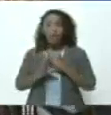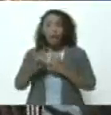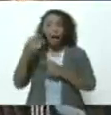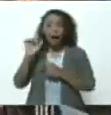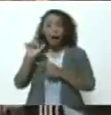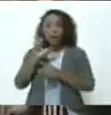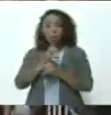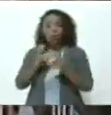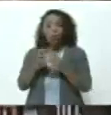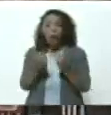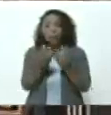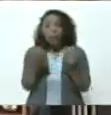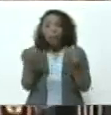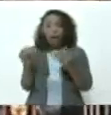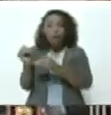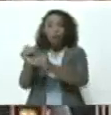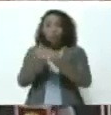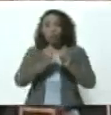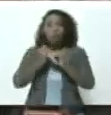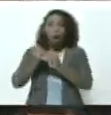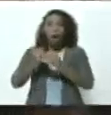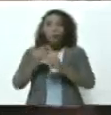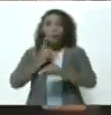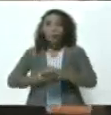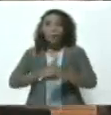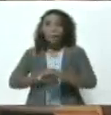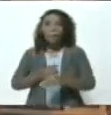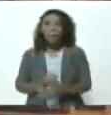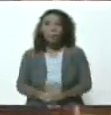que era el común de la época.